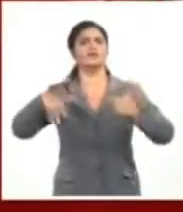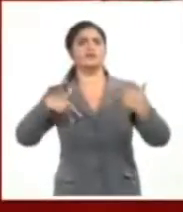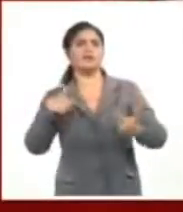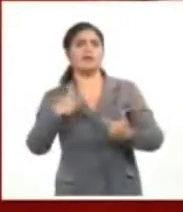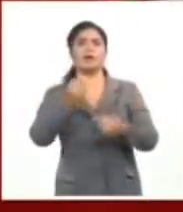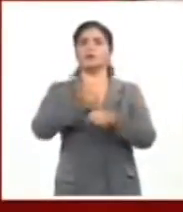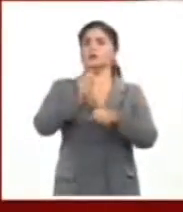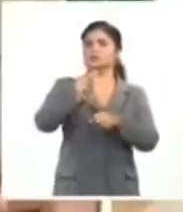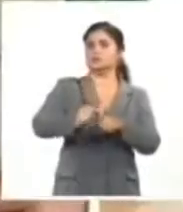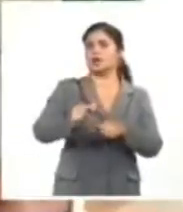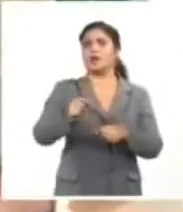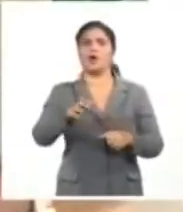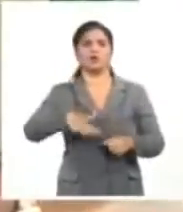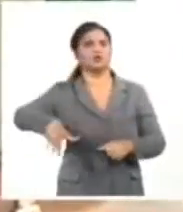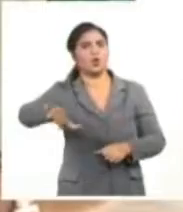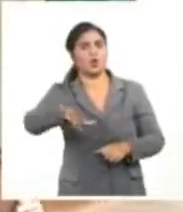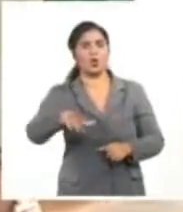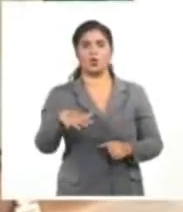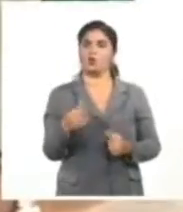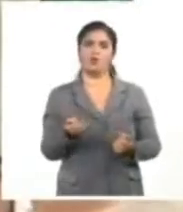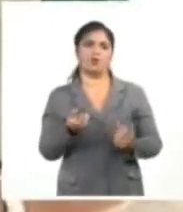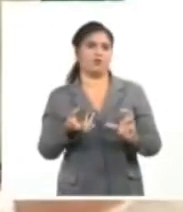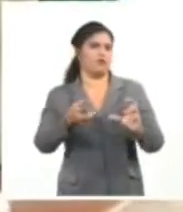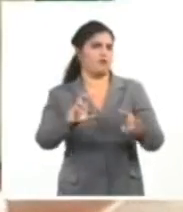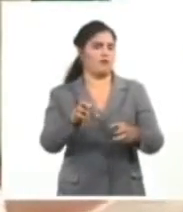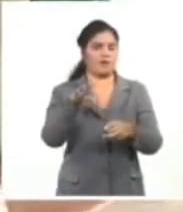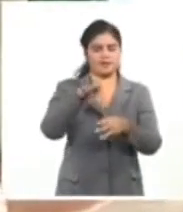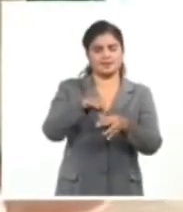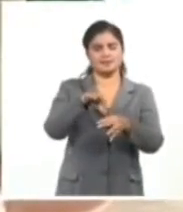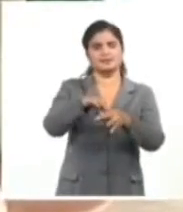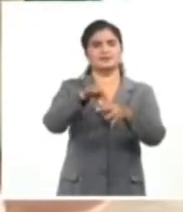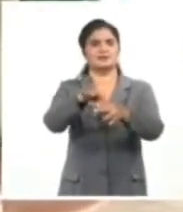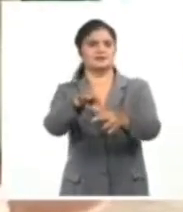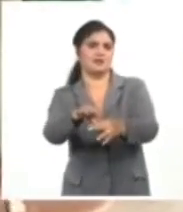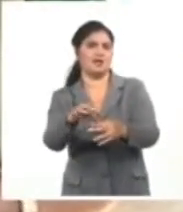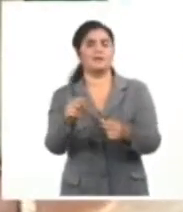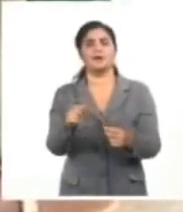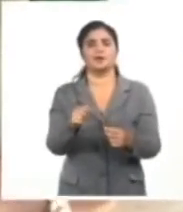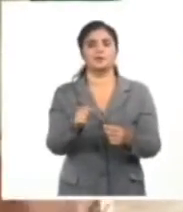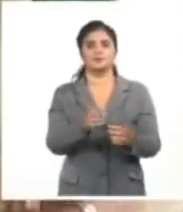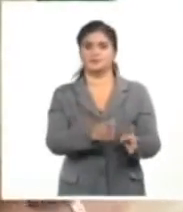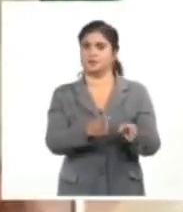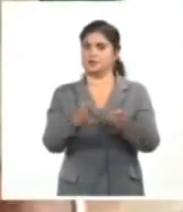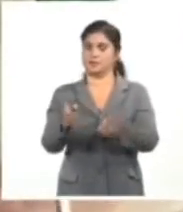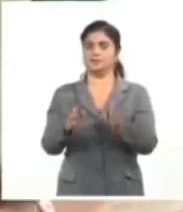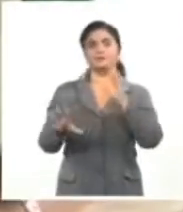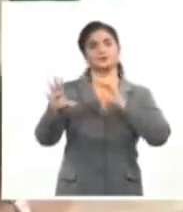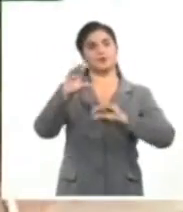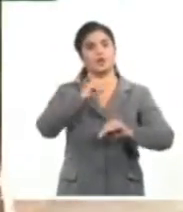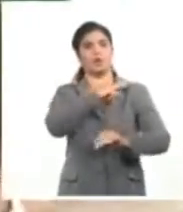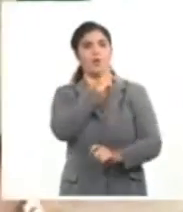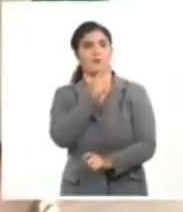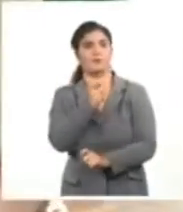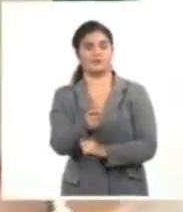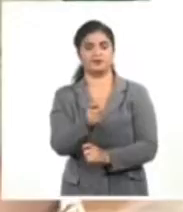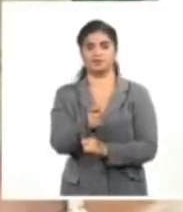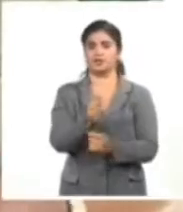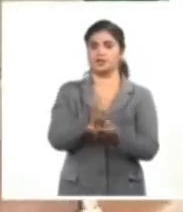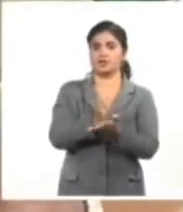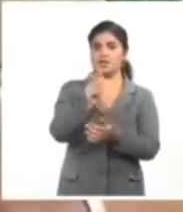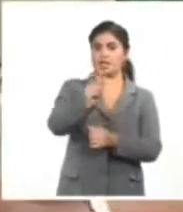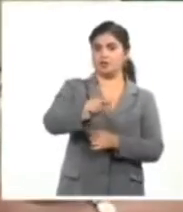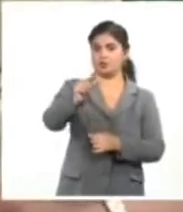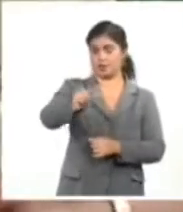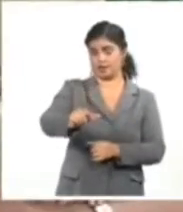de la diversificación de cultivos. Con posterioridad intercambió con profesores y estudiantes de la